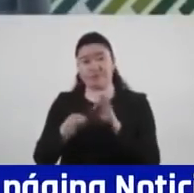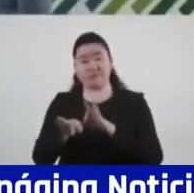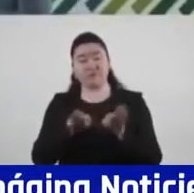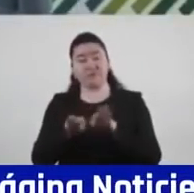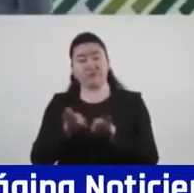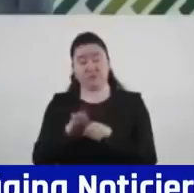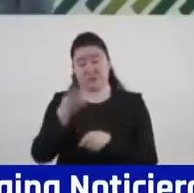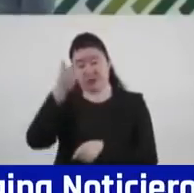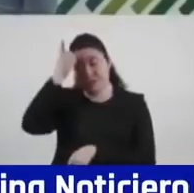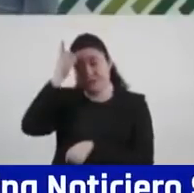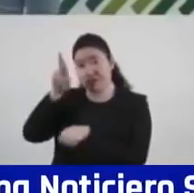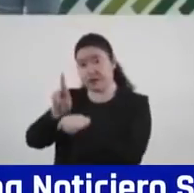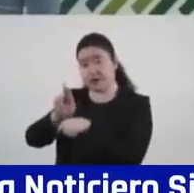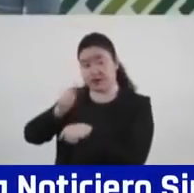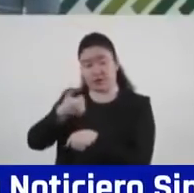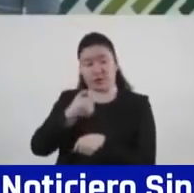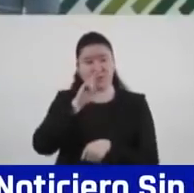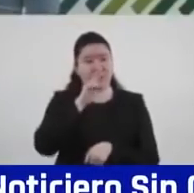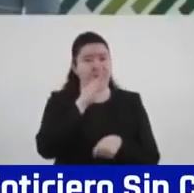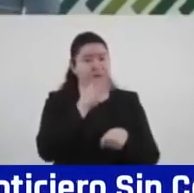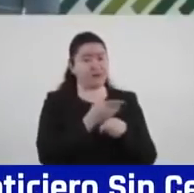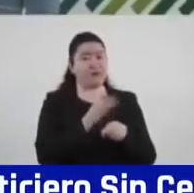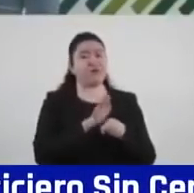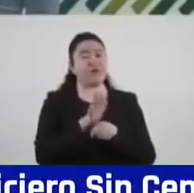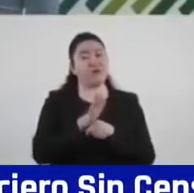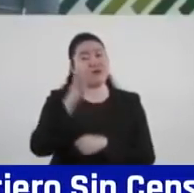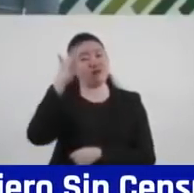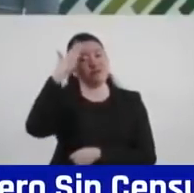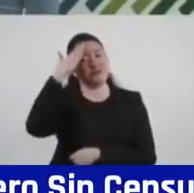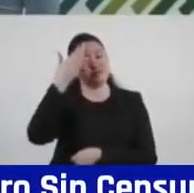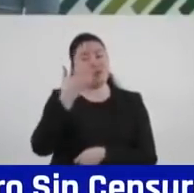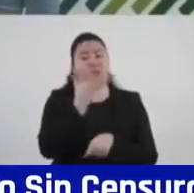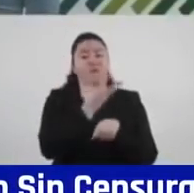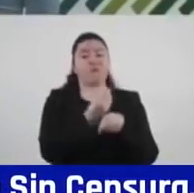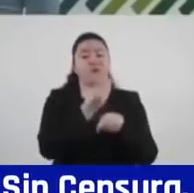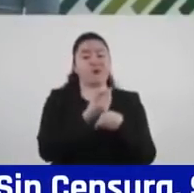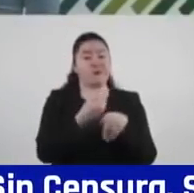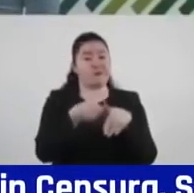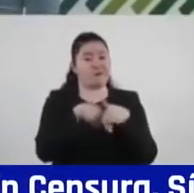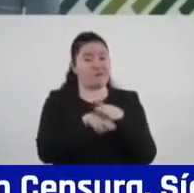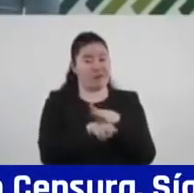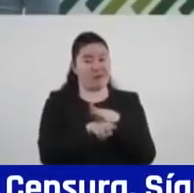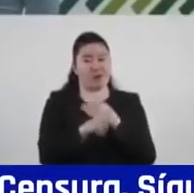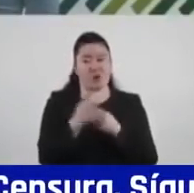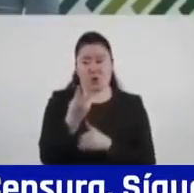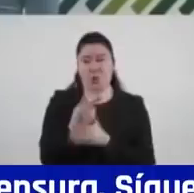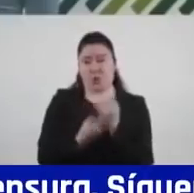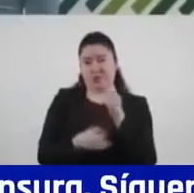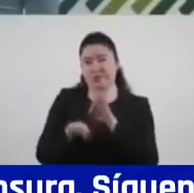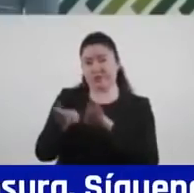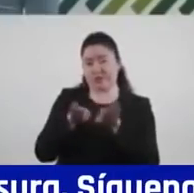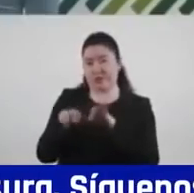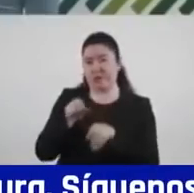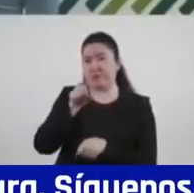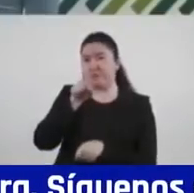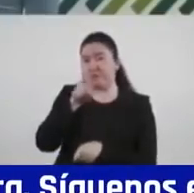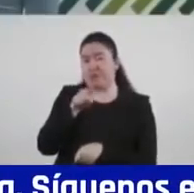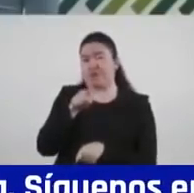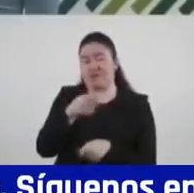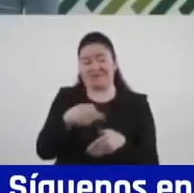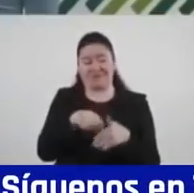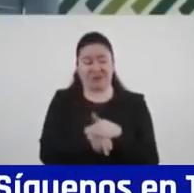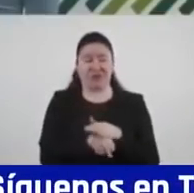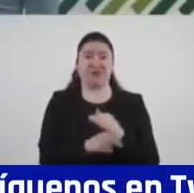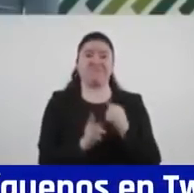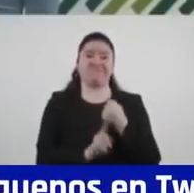una como directora y otra como titular de la Subdirección General de Mantenimiento del Metro, ante tantos problemas que refirió tenía el propio